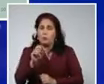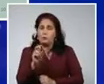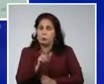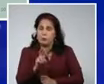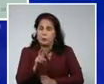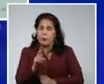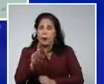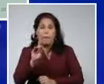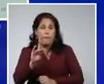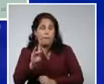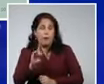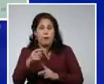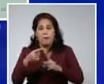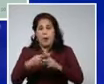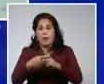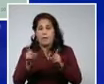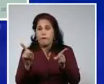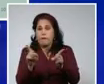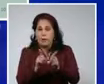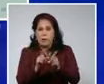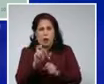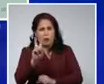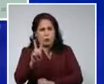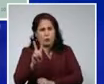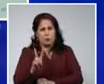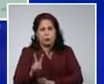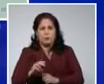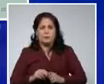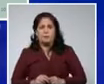y Venezuela 2 en cada uno.